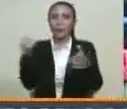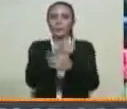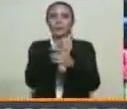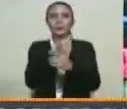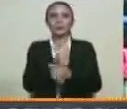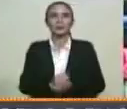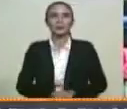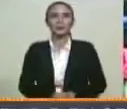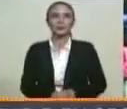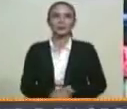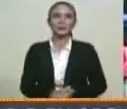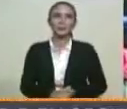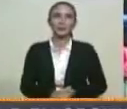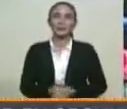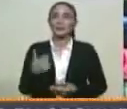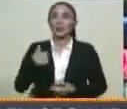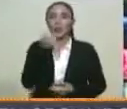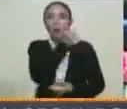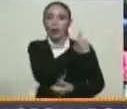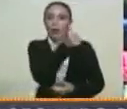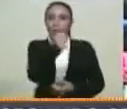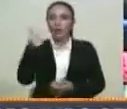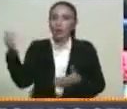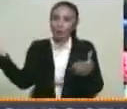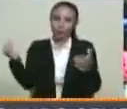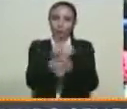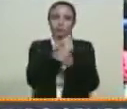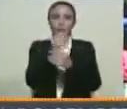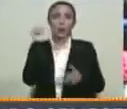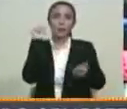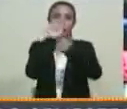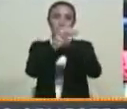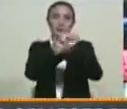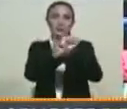y los desmembraré uno por uno,